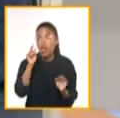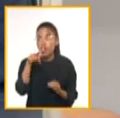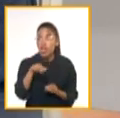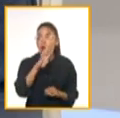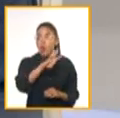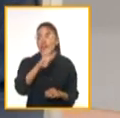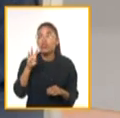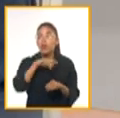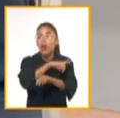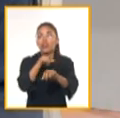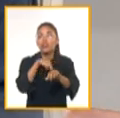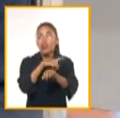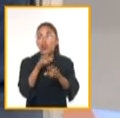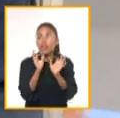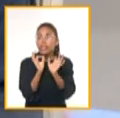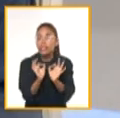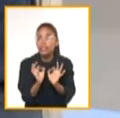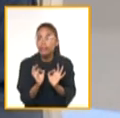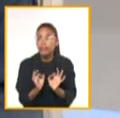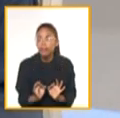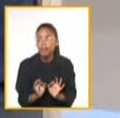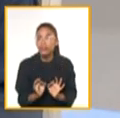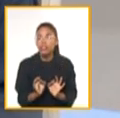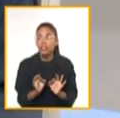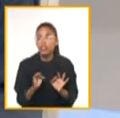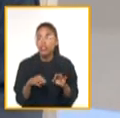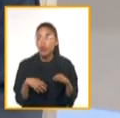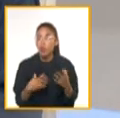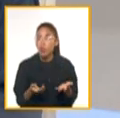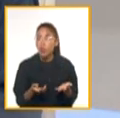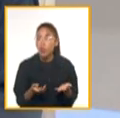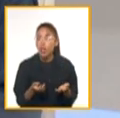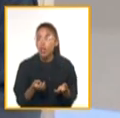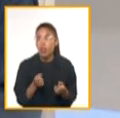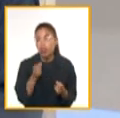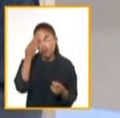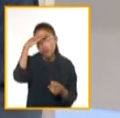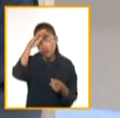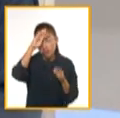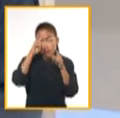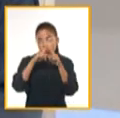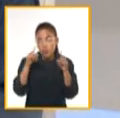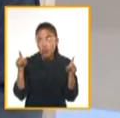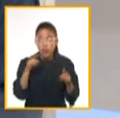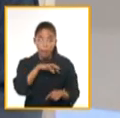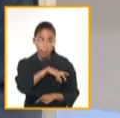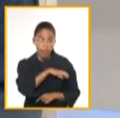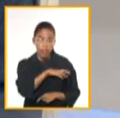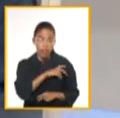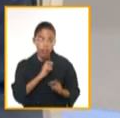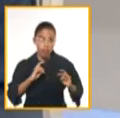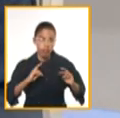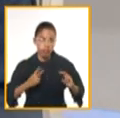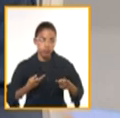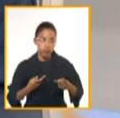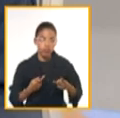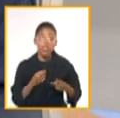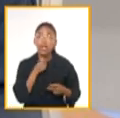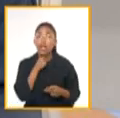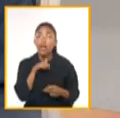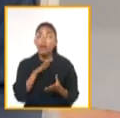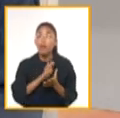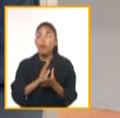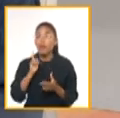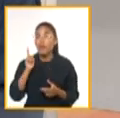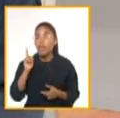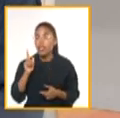con la incorporación de la red de transmisión a nivel de país. O sea, hasta Pinar del Río, que tiene red de transmisión. Pero verdaderamente Mariel, en el horario de la